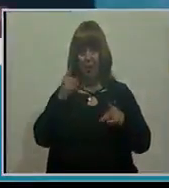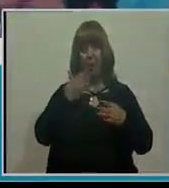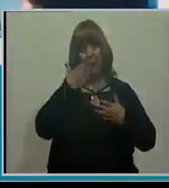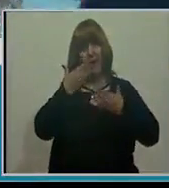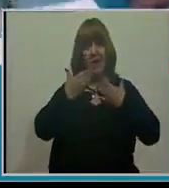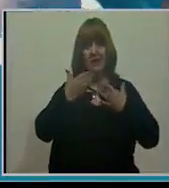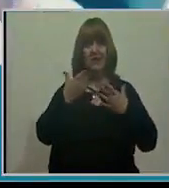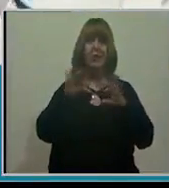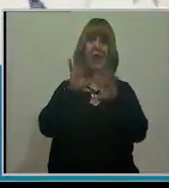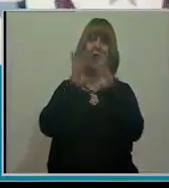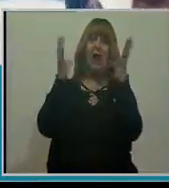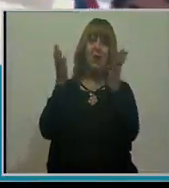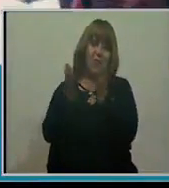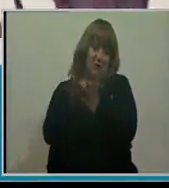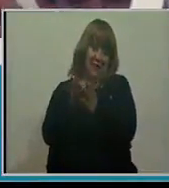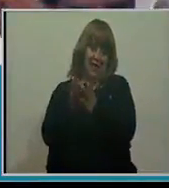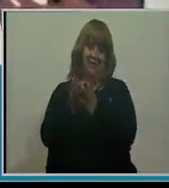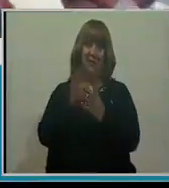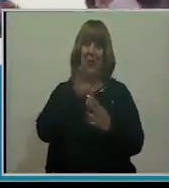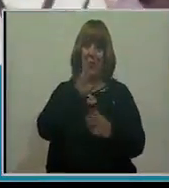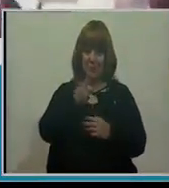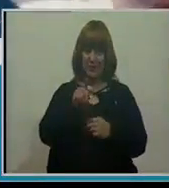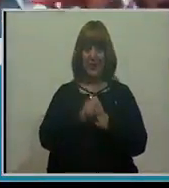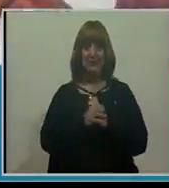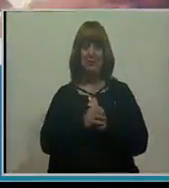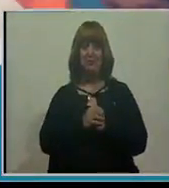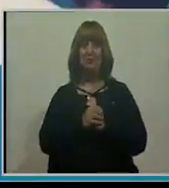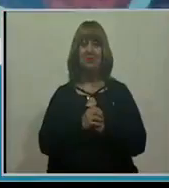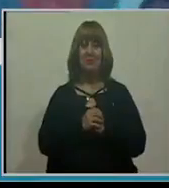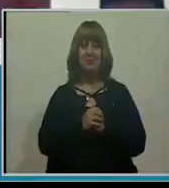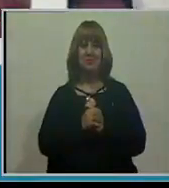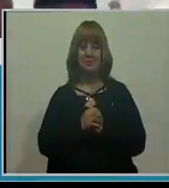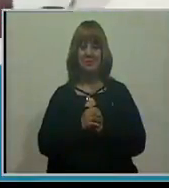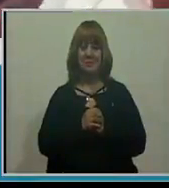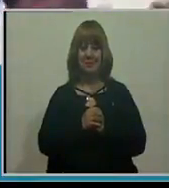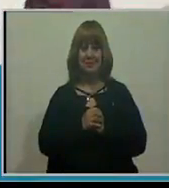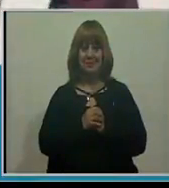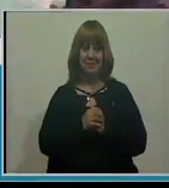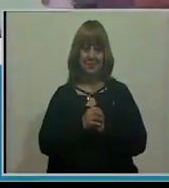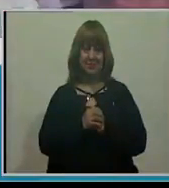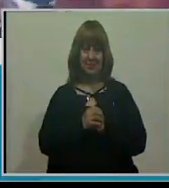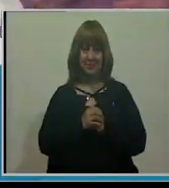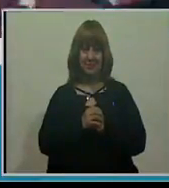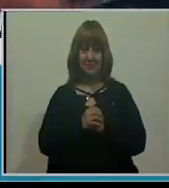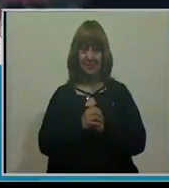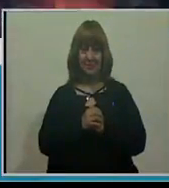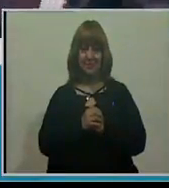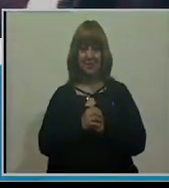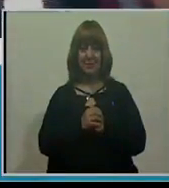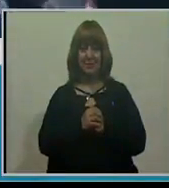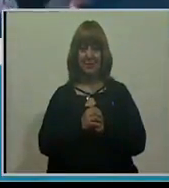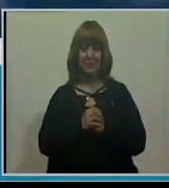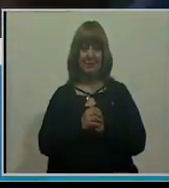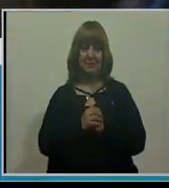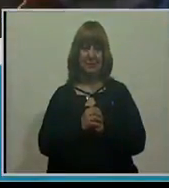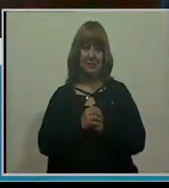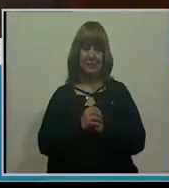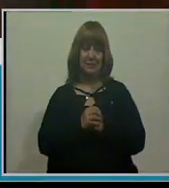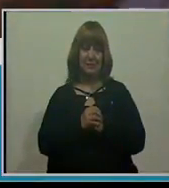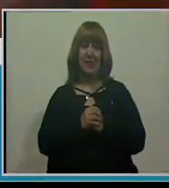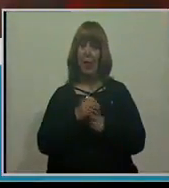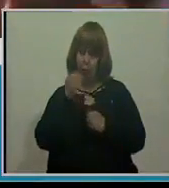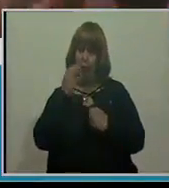94, por favor? ¿Qué dice? VHS del 92. ¿Qué dice? Me encantó. ¿Te gustó? Sí,